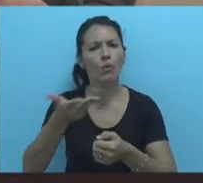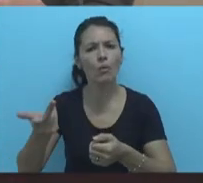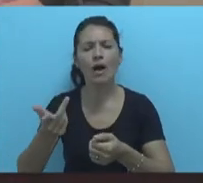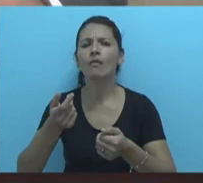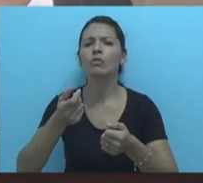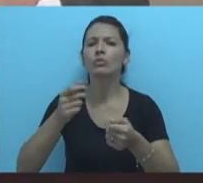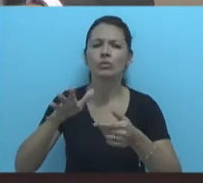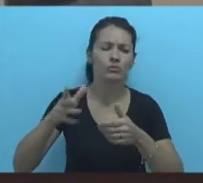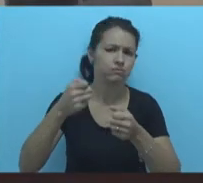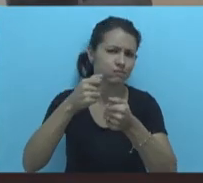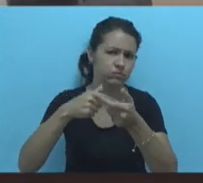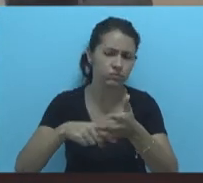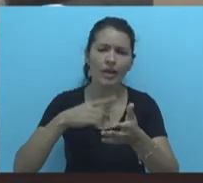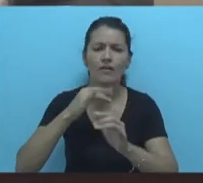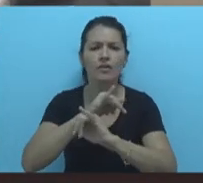Reconquista.